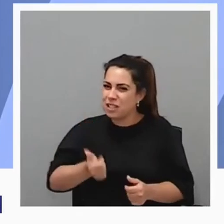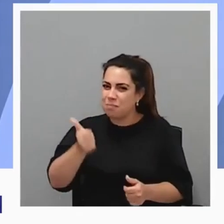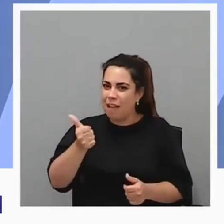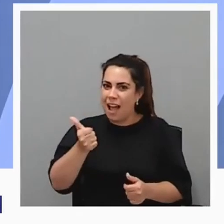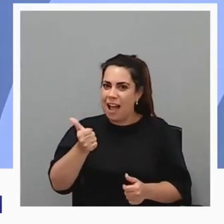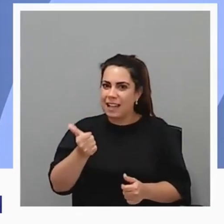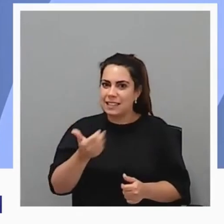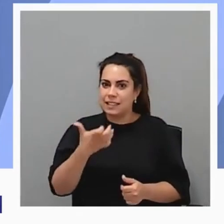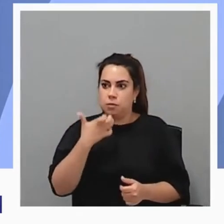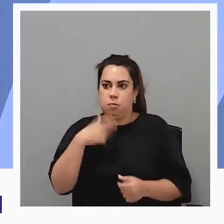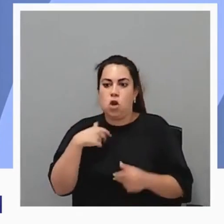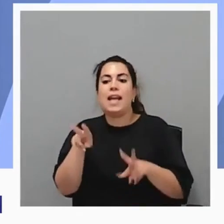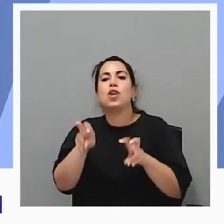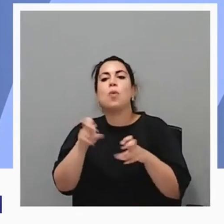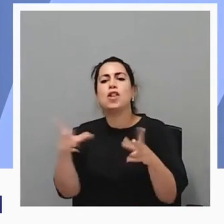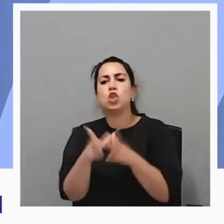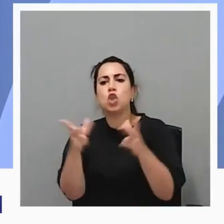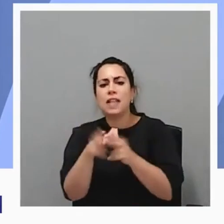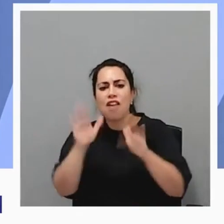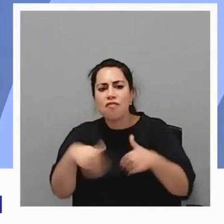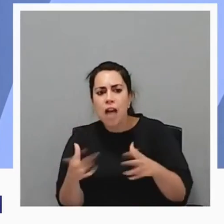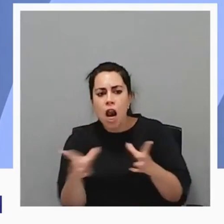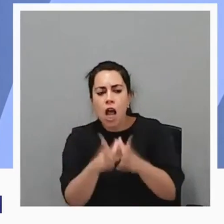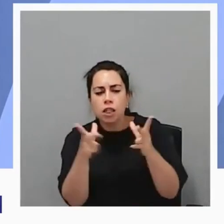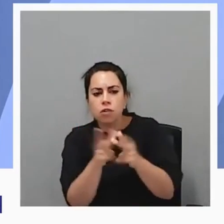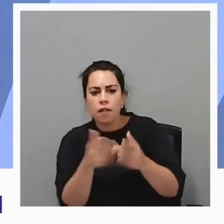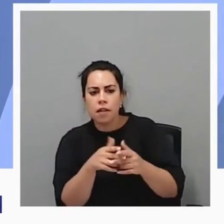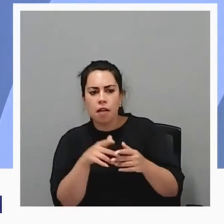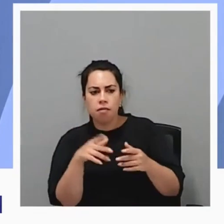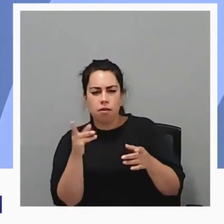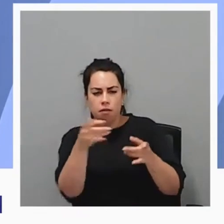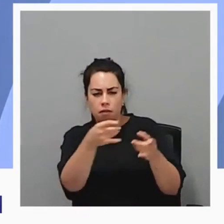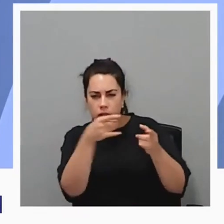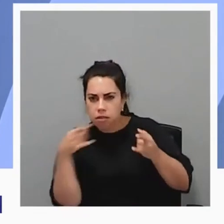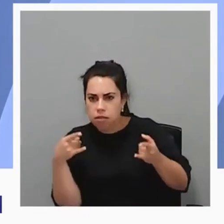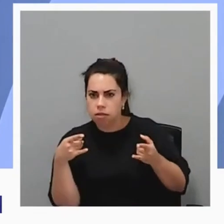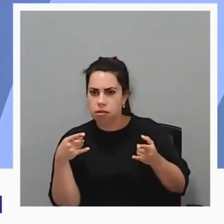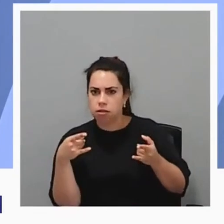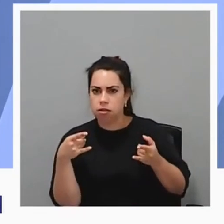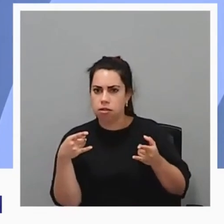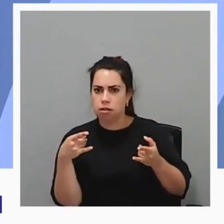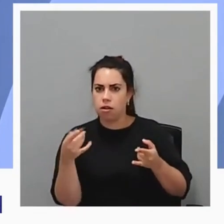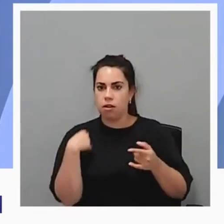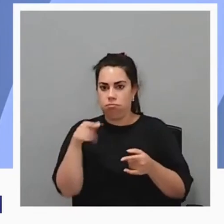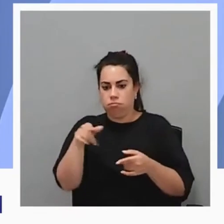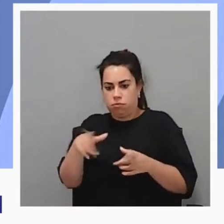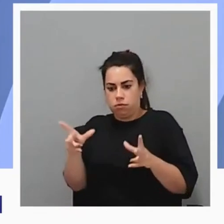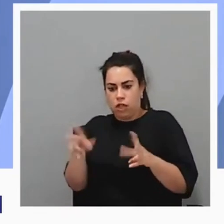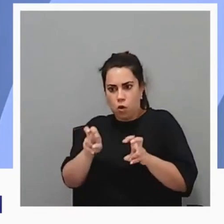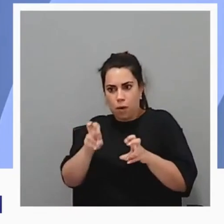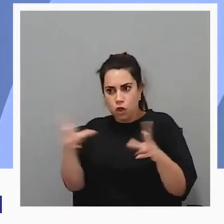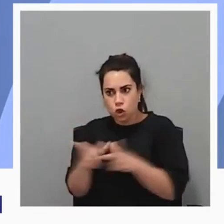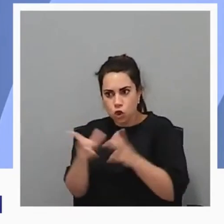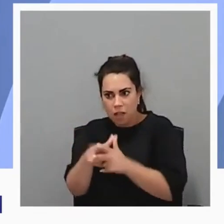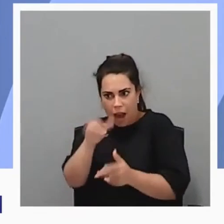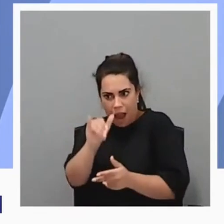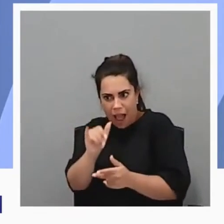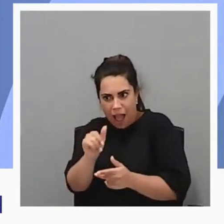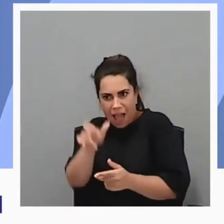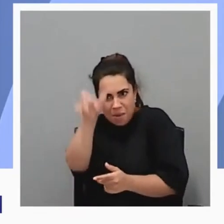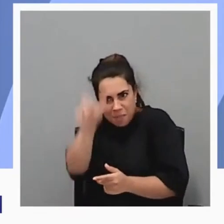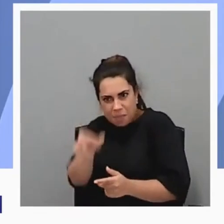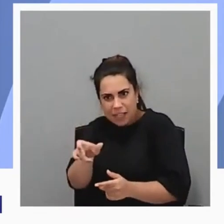comunidad. La innovación social crea y tiene un sujeto, pero no es un sujeto